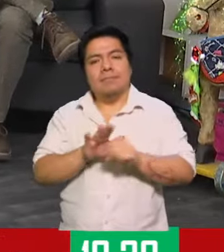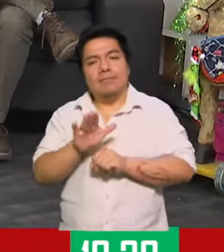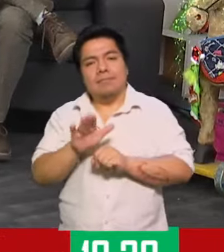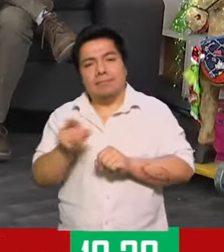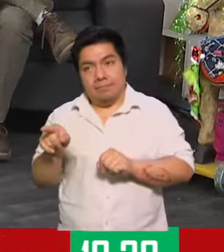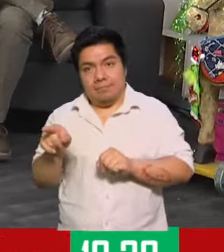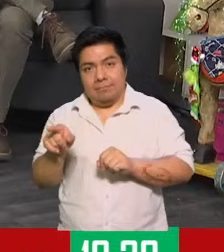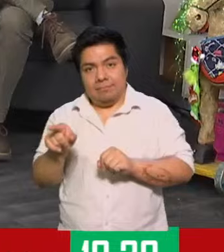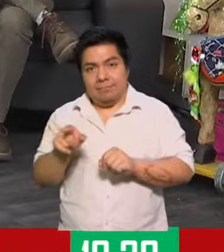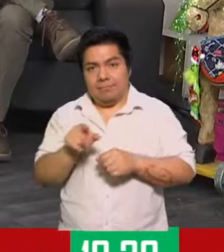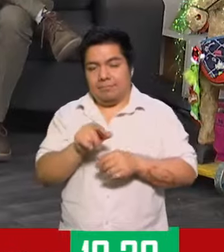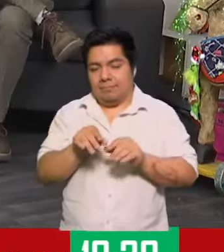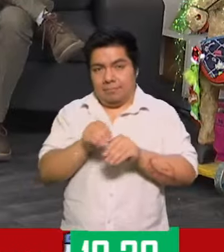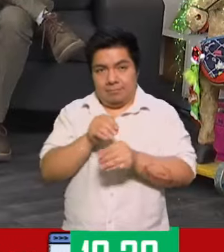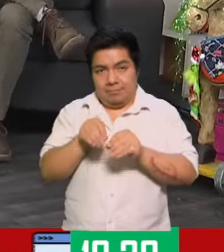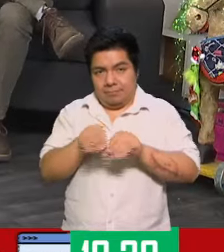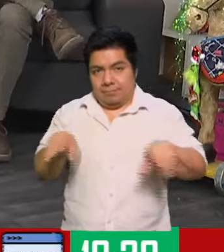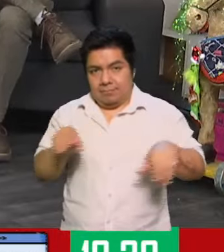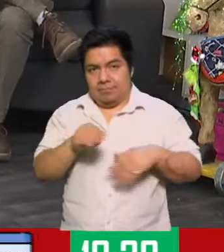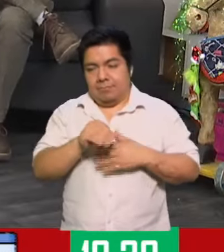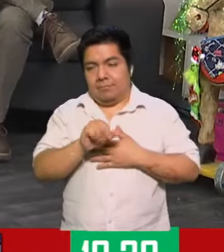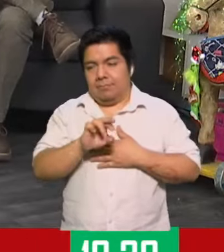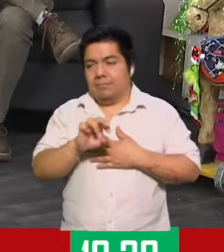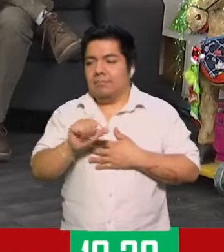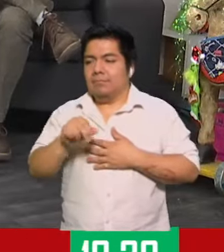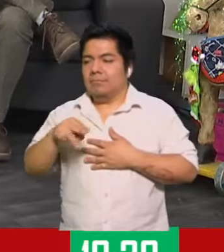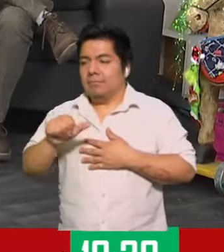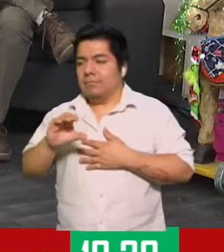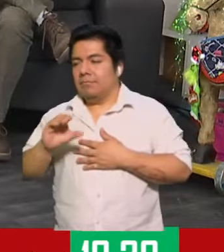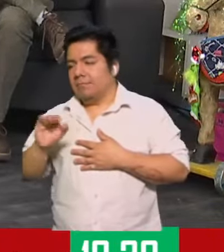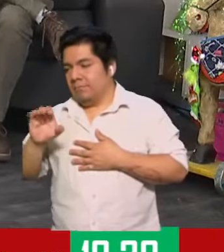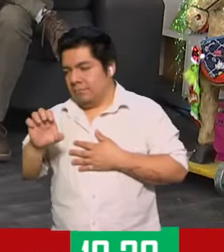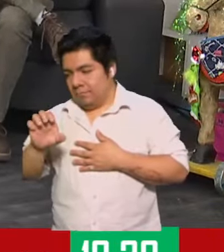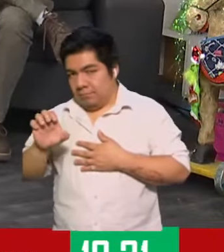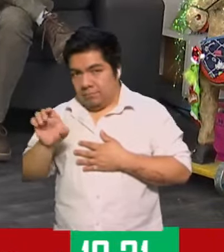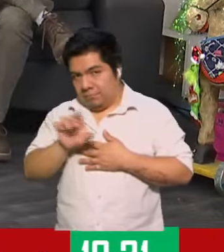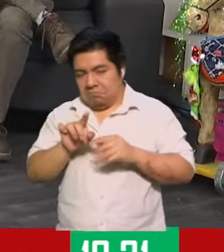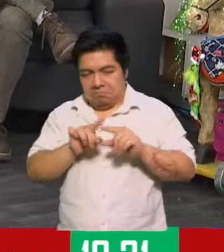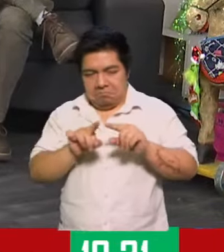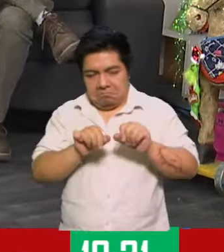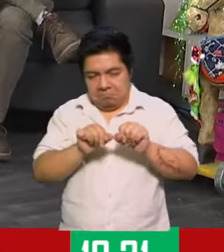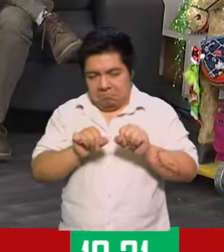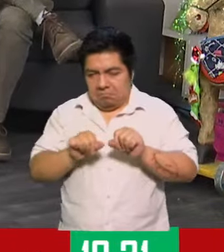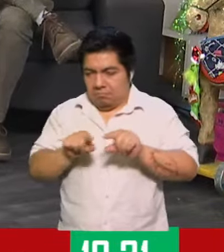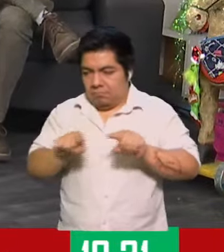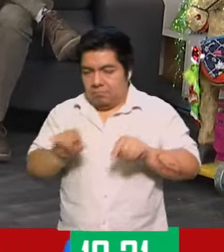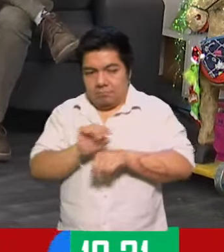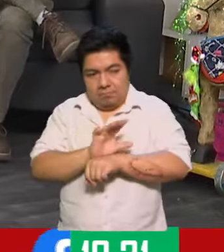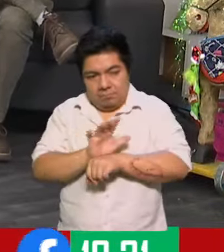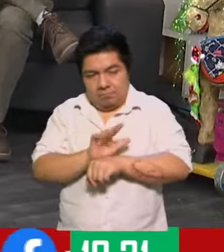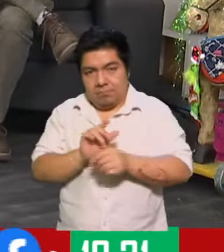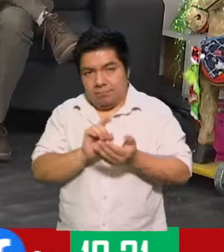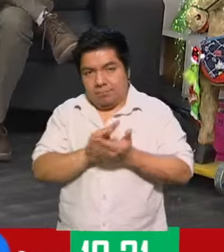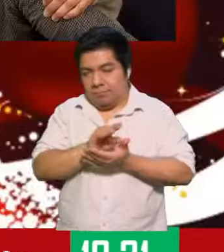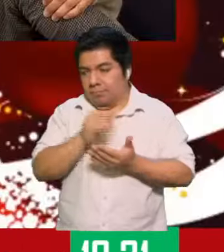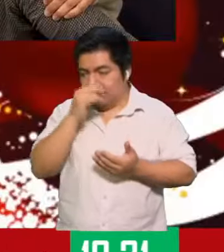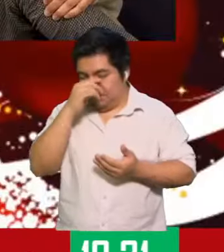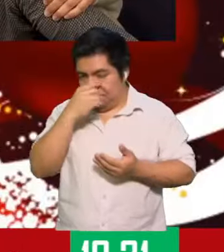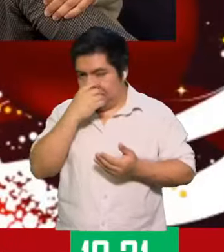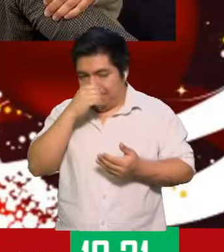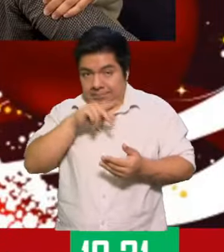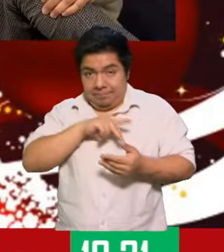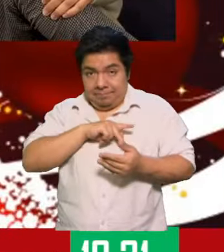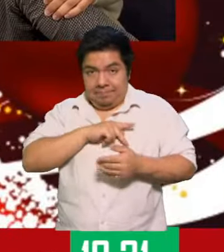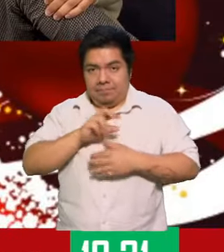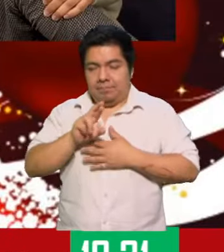redes de de la distribuidora es mandarina cine Ellos están poniendo ahí justamente las salas y y esto este también las mías